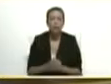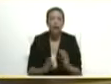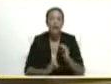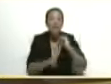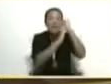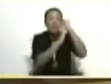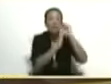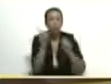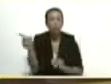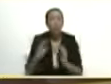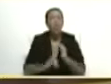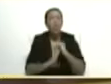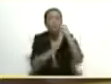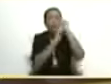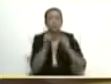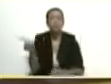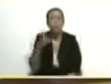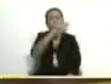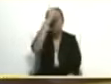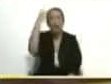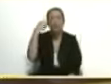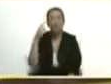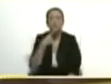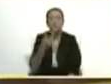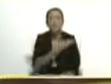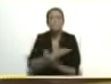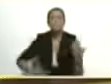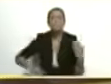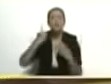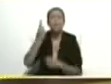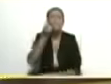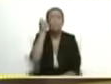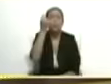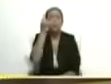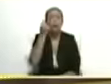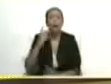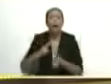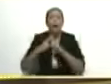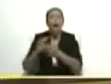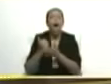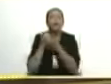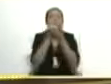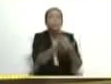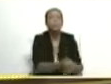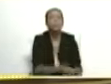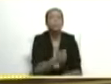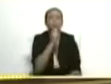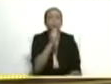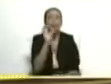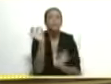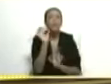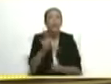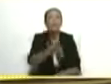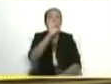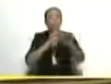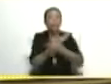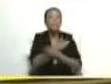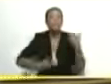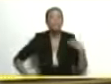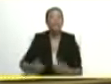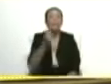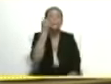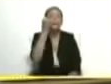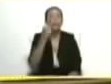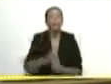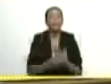Líder, le decía, líder. Dígale al presidente que jamás me voy a prestar. A mí nadie me ha elegido presidente, jamás